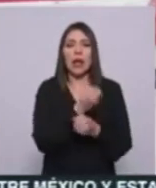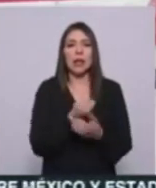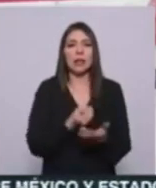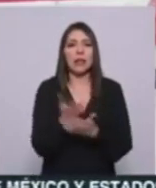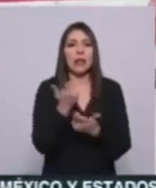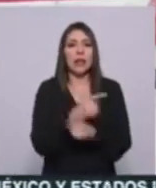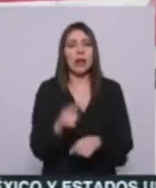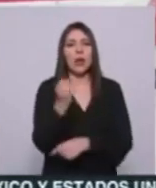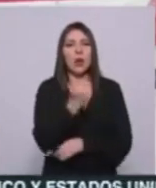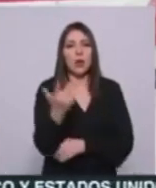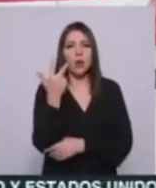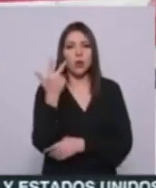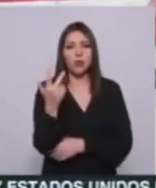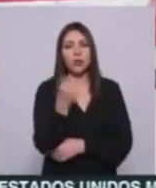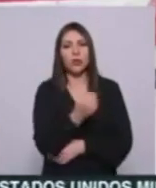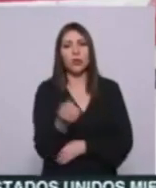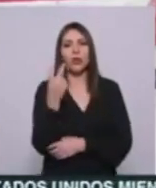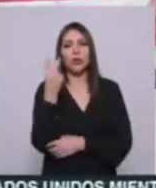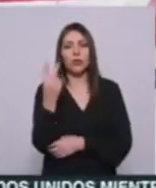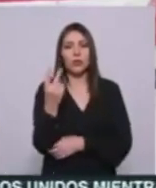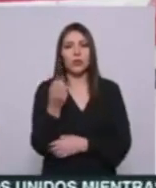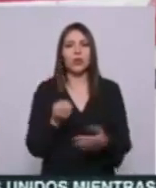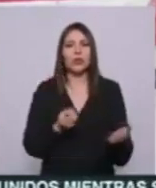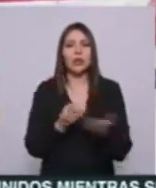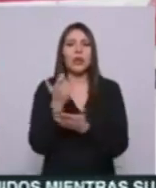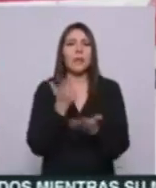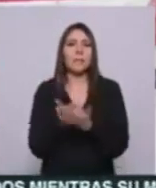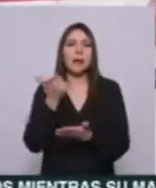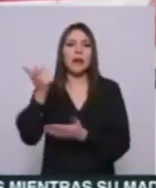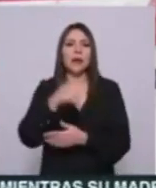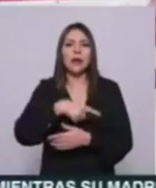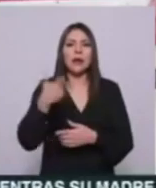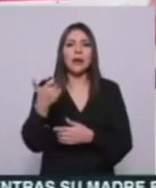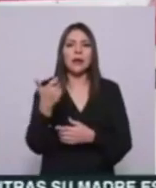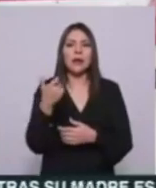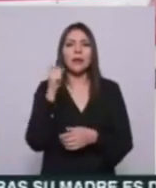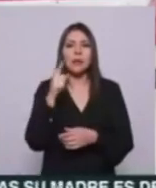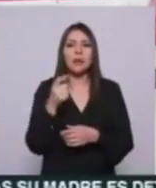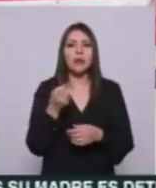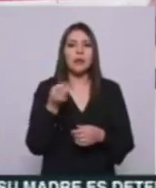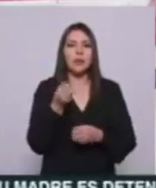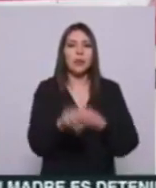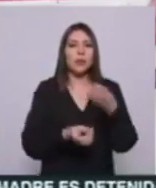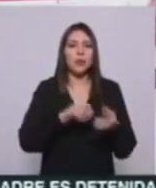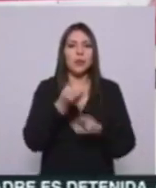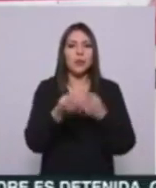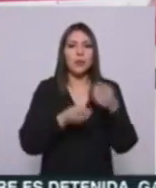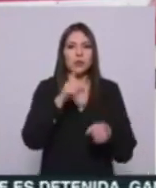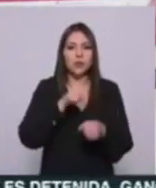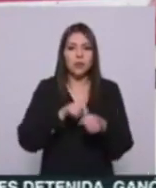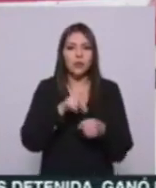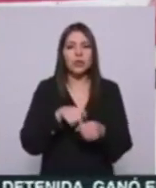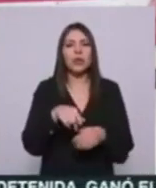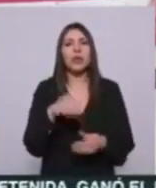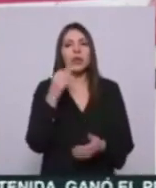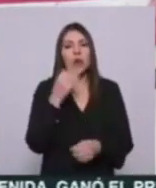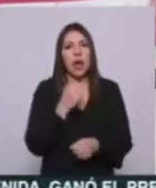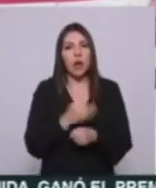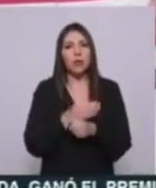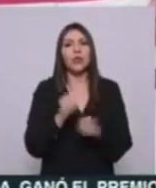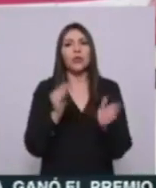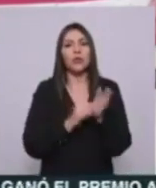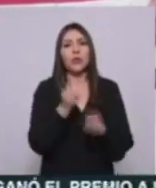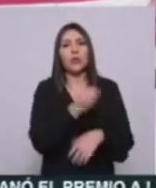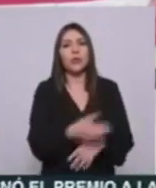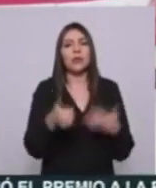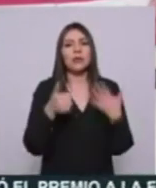totalmente en una audiencia, otros 2 salieron precisamente con el pago de fianzas que pudimos reunir gracias a este boteo, pero todavía hay 6 compañeros